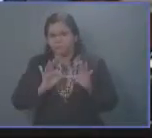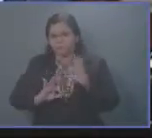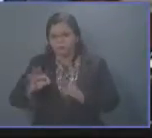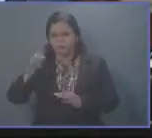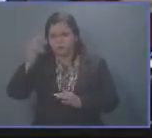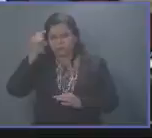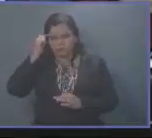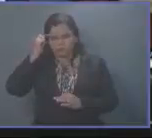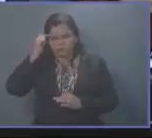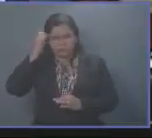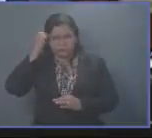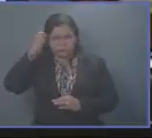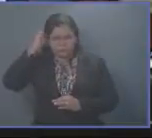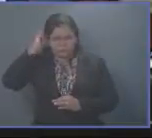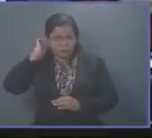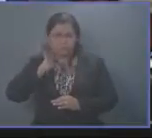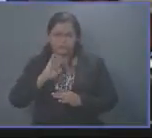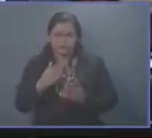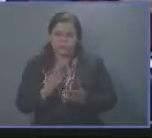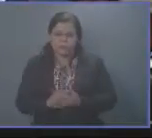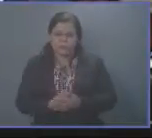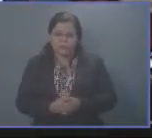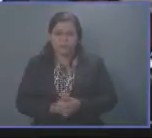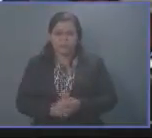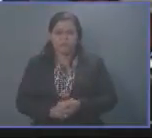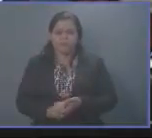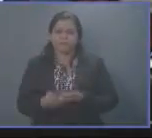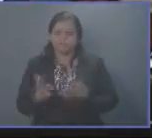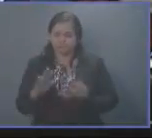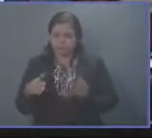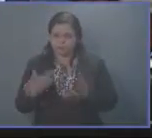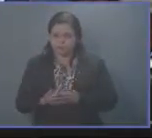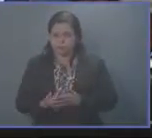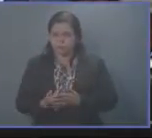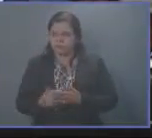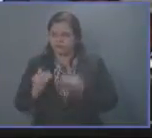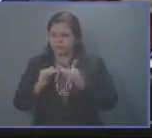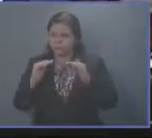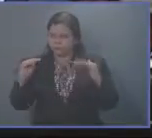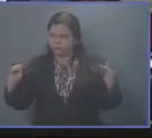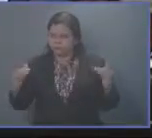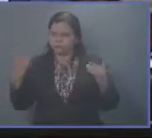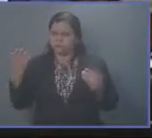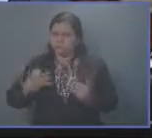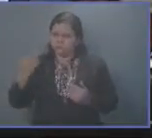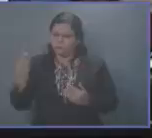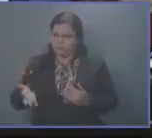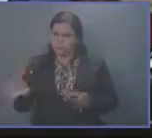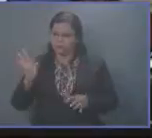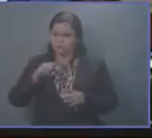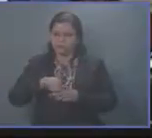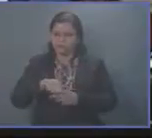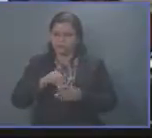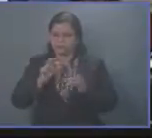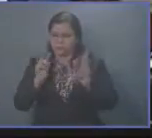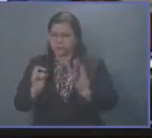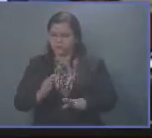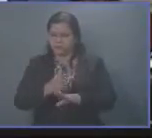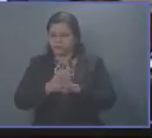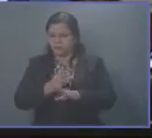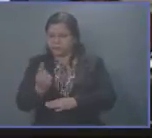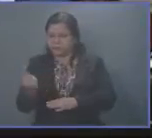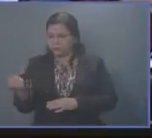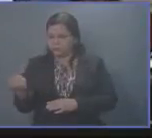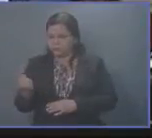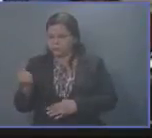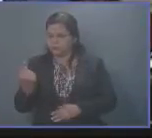las reformas no vayan en detrimento del adecuado equilibrio que debe haber entre la protección a los